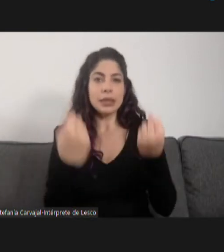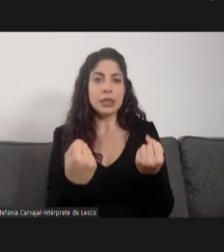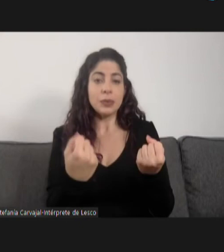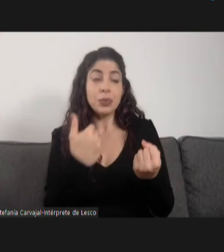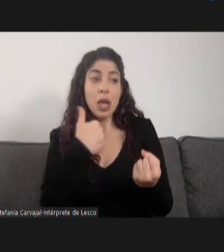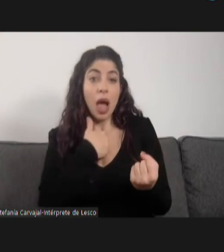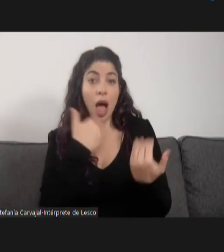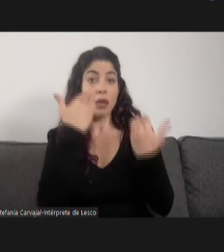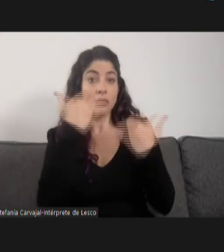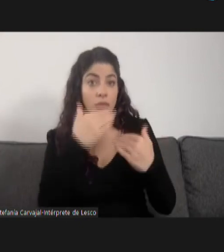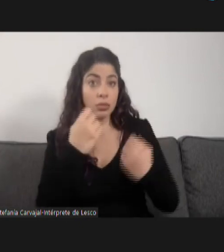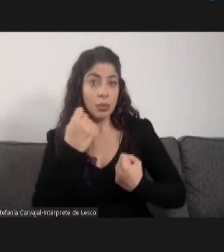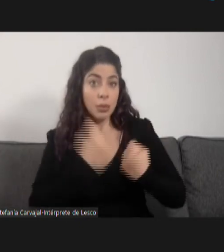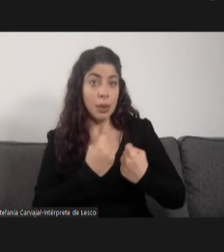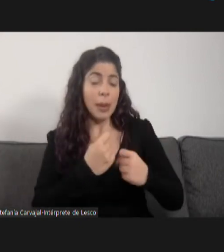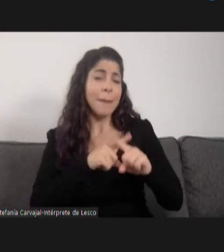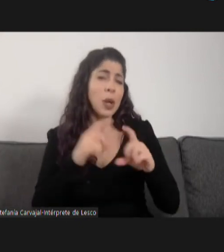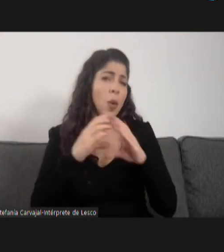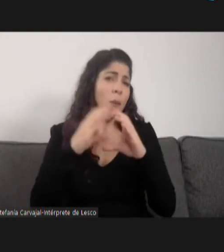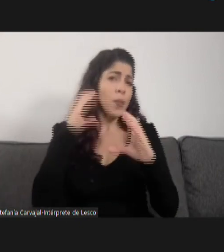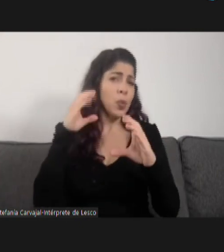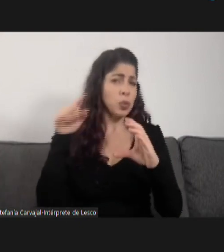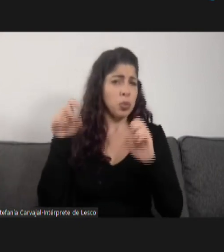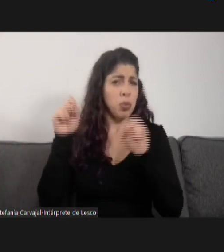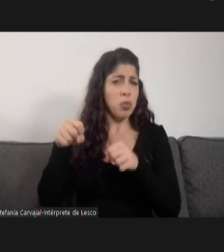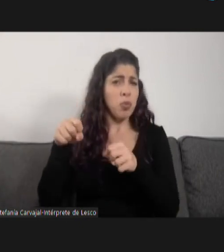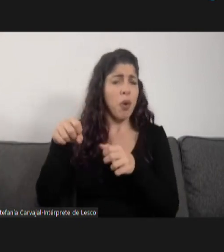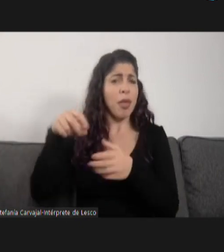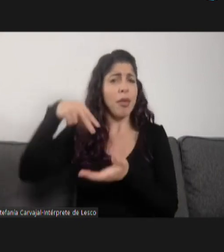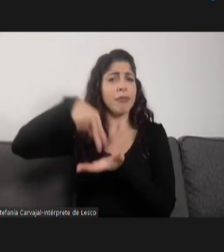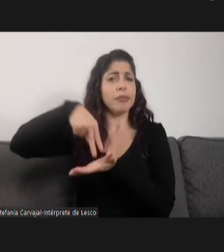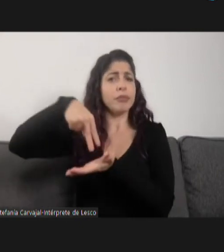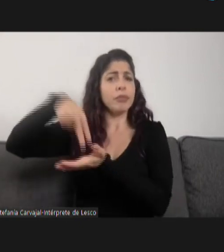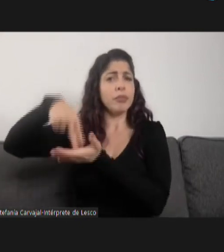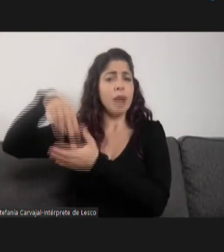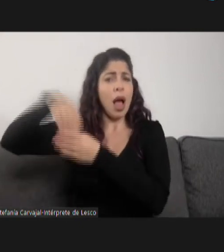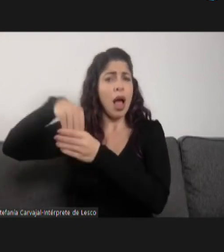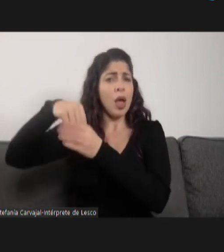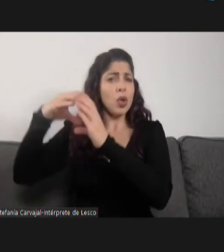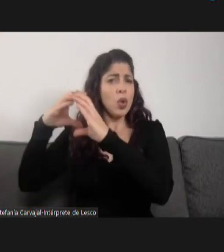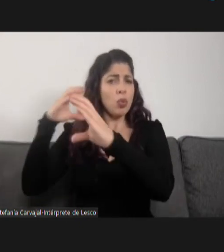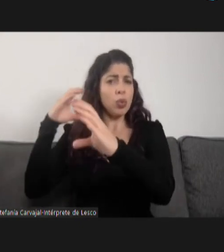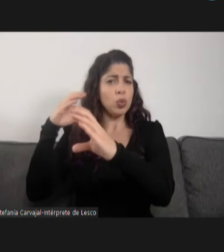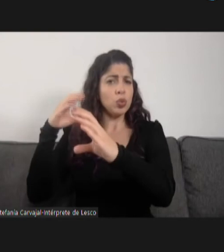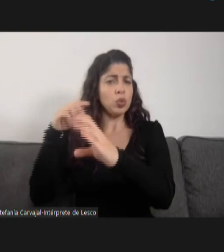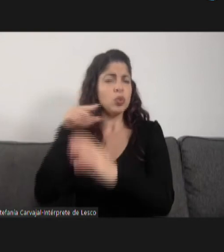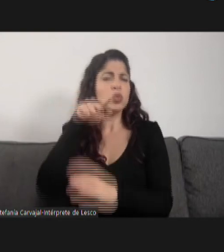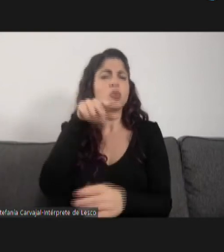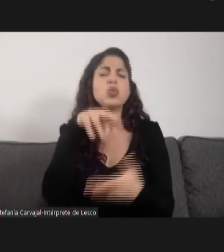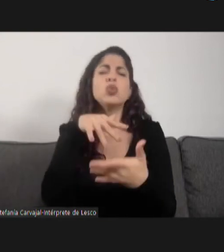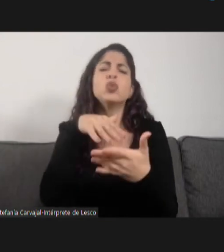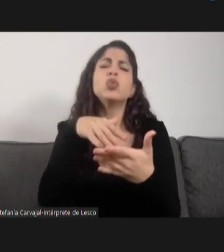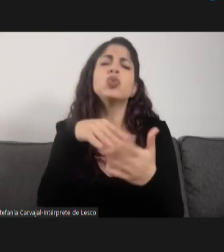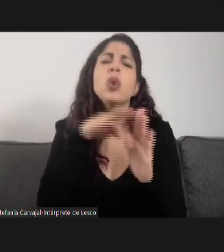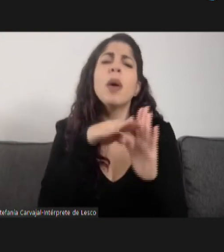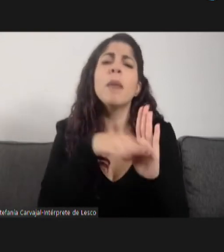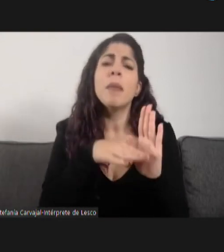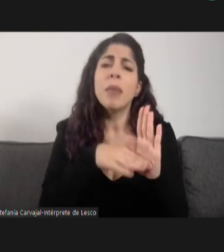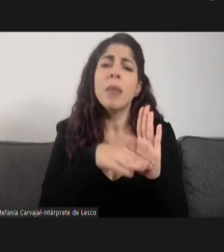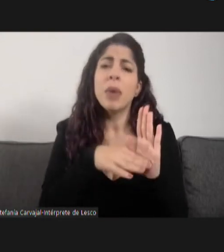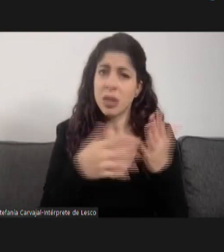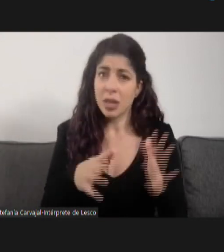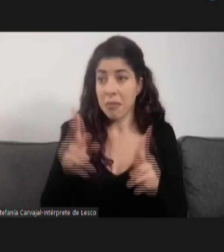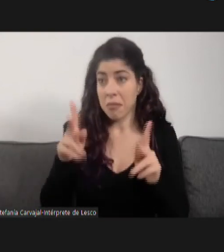restricción vehicular, pero los buses pueden llevar personas de pie. ¿Qué tan estudiada fue esa medida? Si las personas viajan